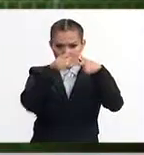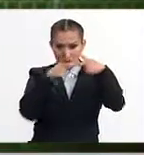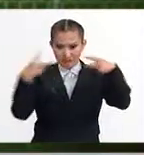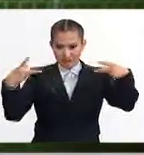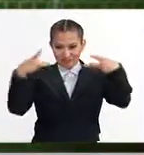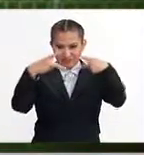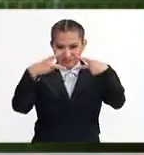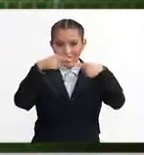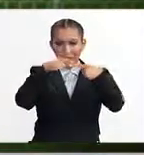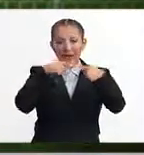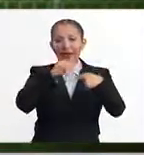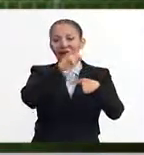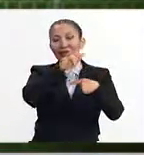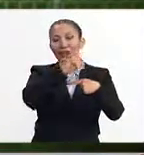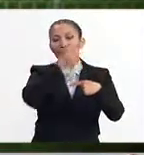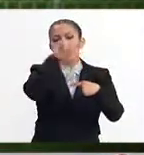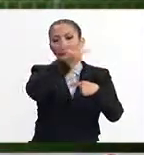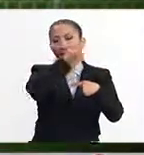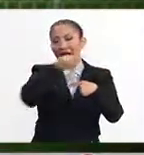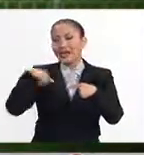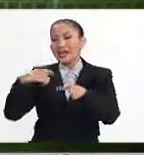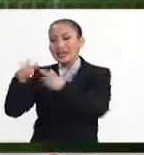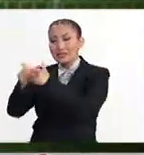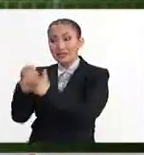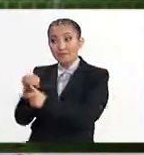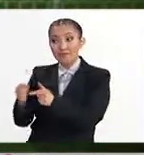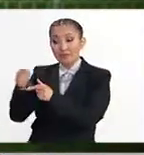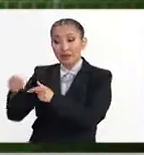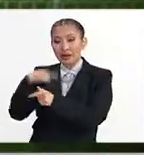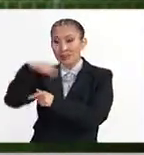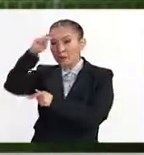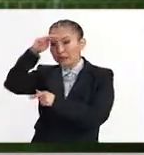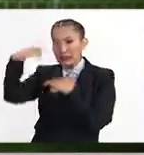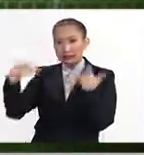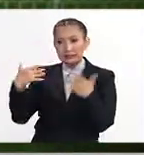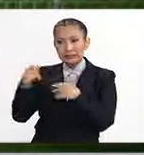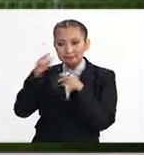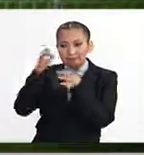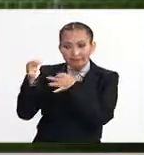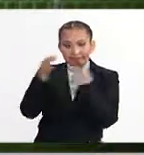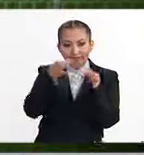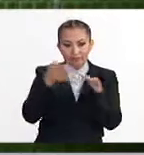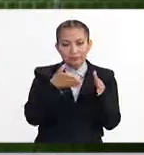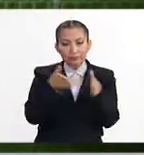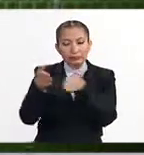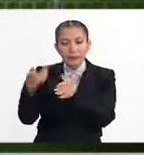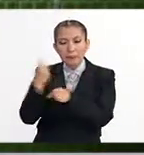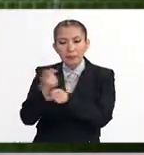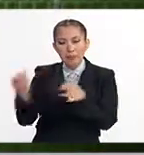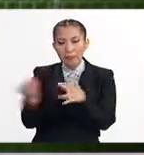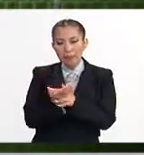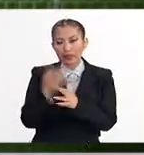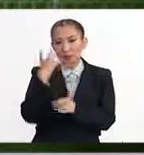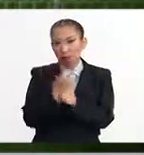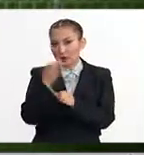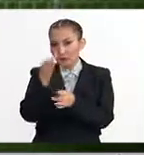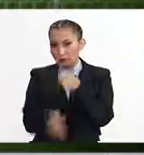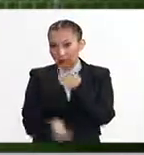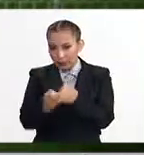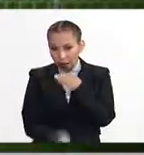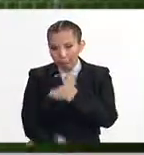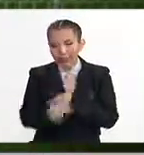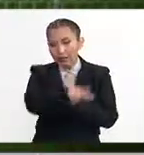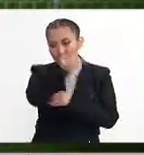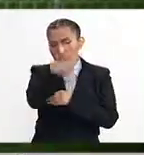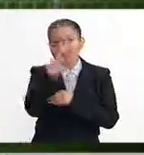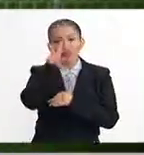estar viendo en la liguilla. Clásico Tapatío y Clásico Regio son los que van a marcar el rumbo de esta primera parte de los cuartos de final.